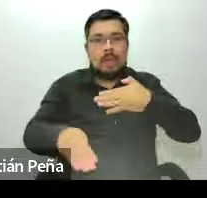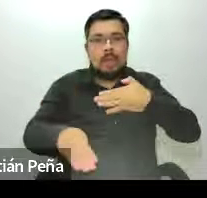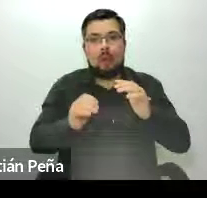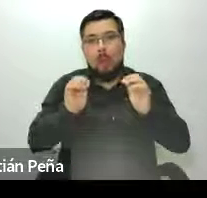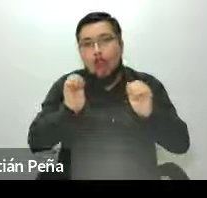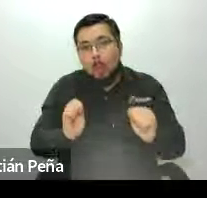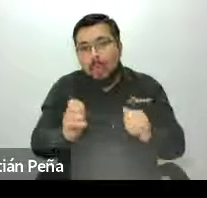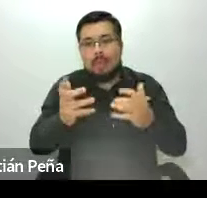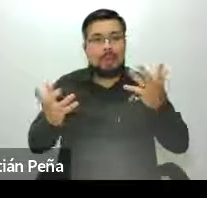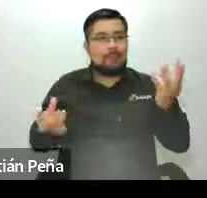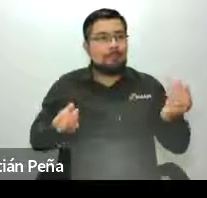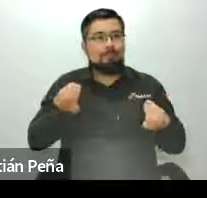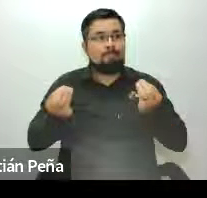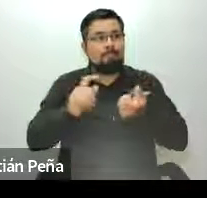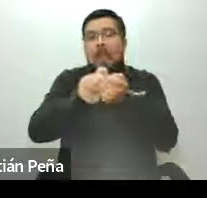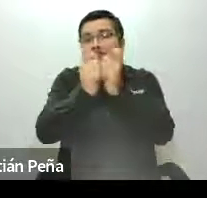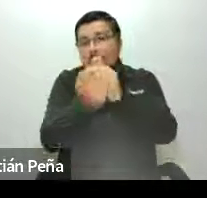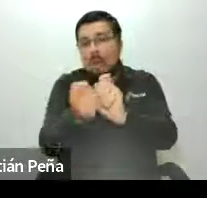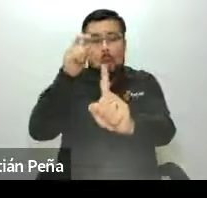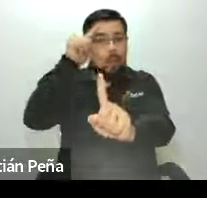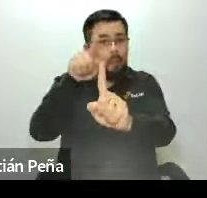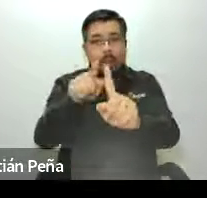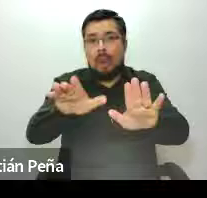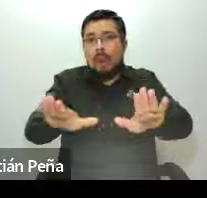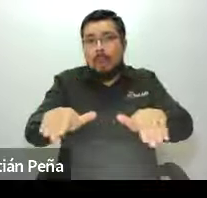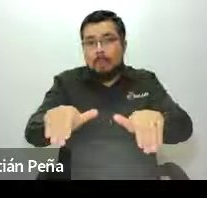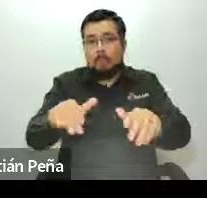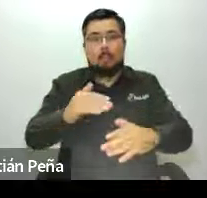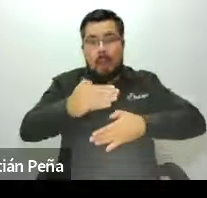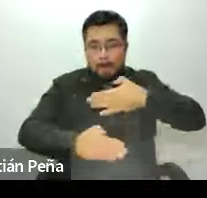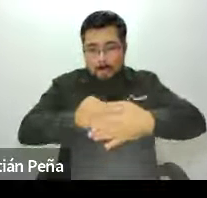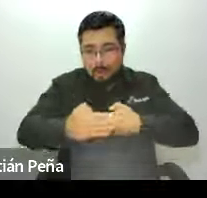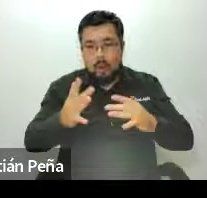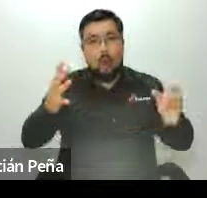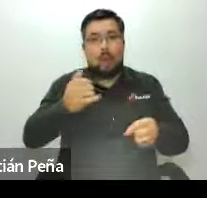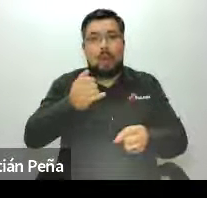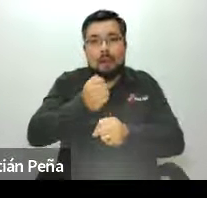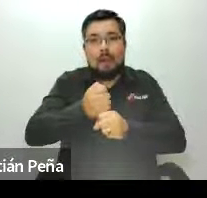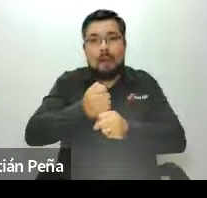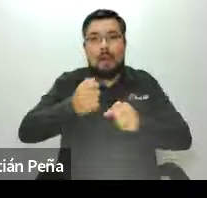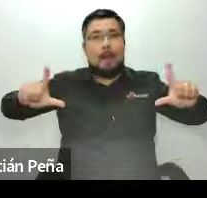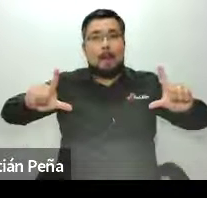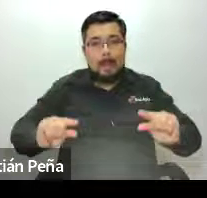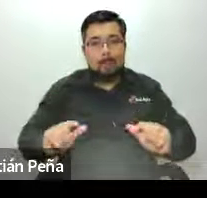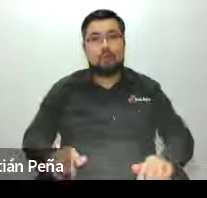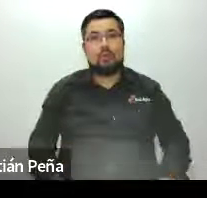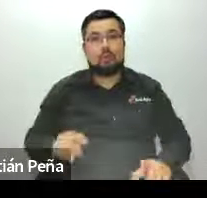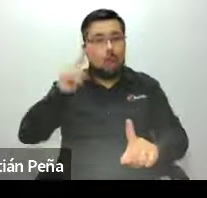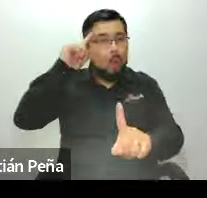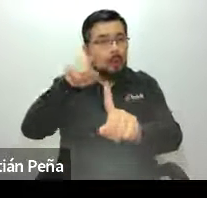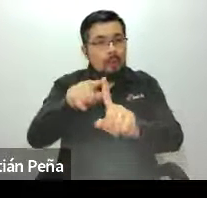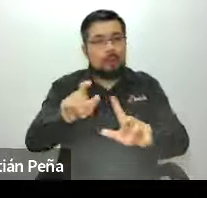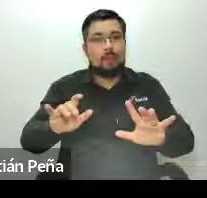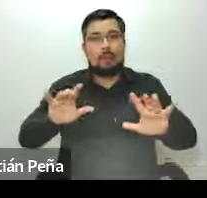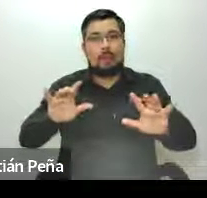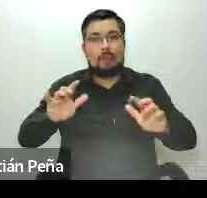¿cierto? Objetivos de las mismas progresiones y trabajar menos objetivos también, si es que las y los